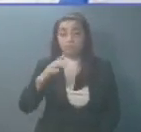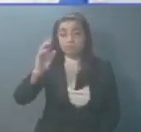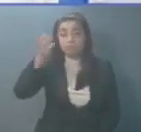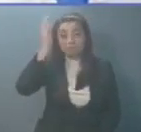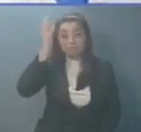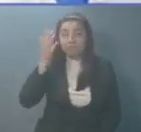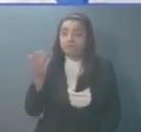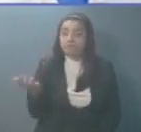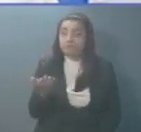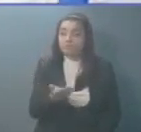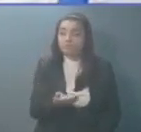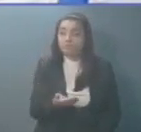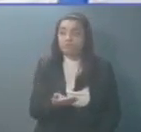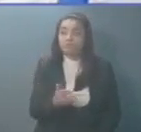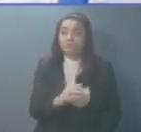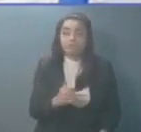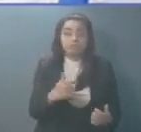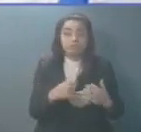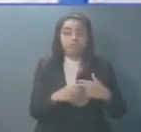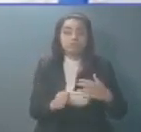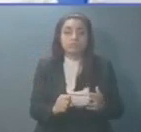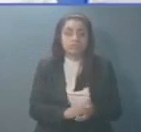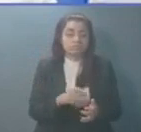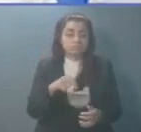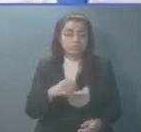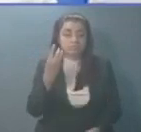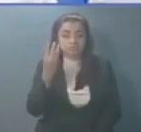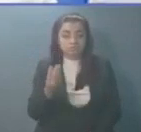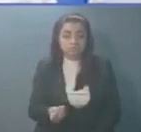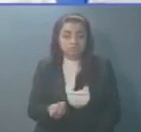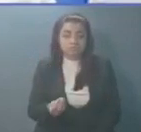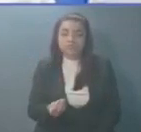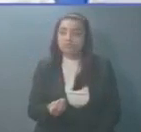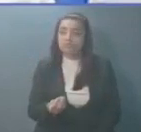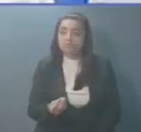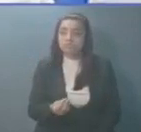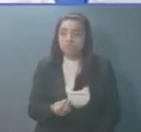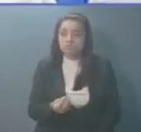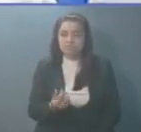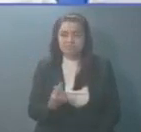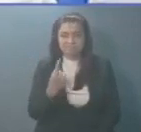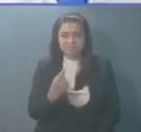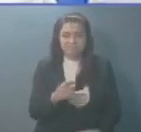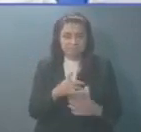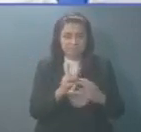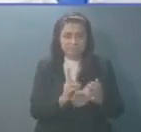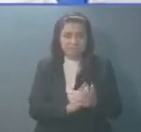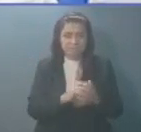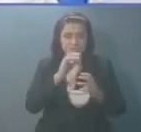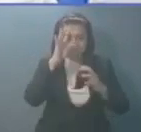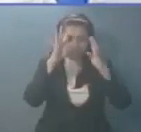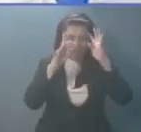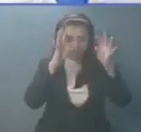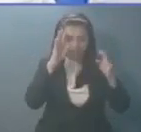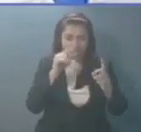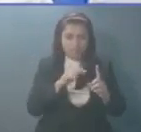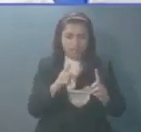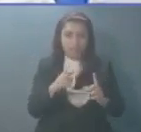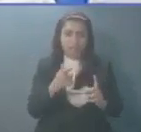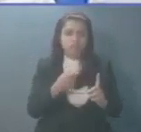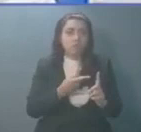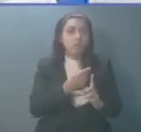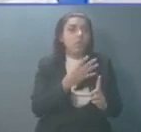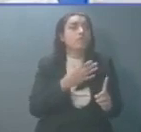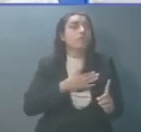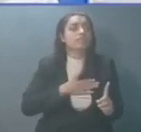este pleno este día, han sido difamados, han sido calumniados, han sido